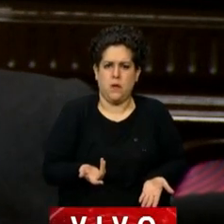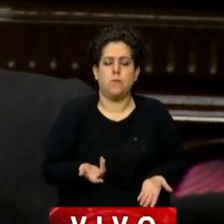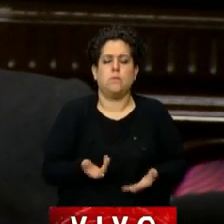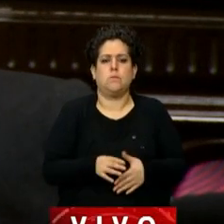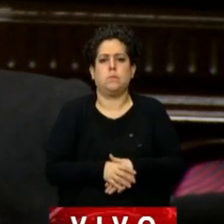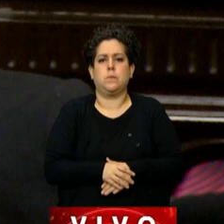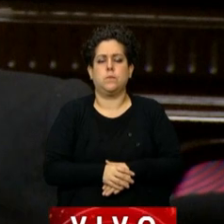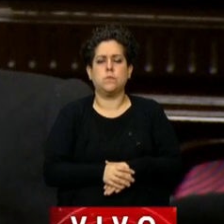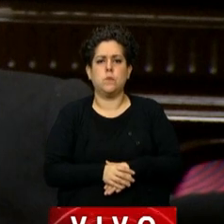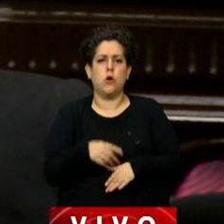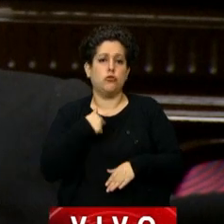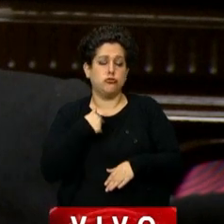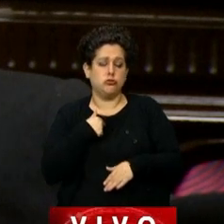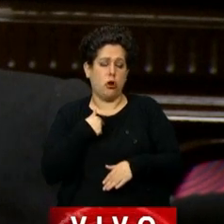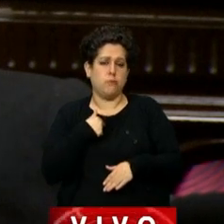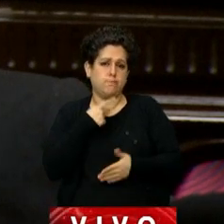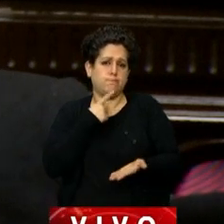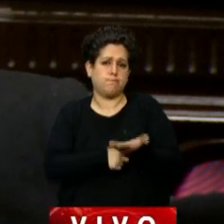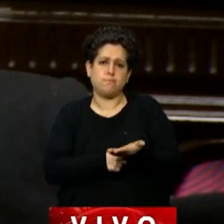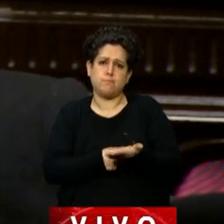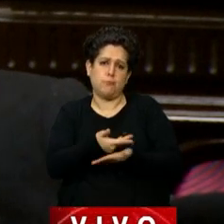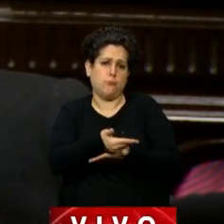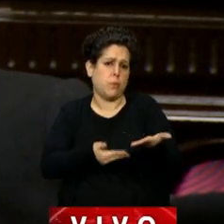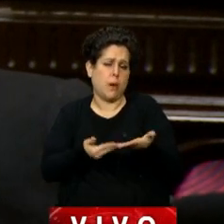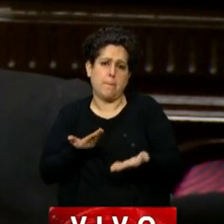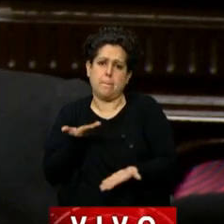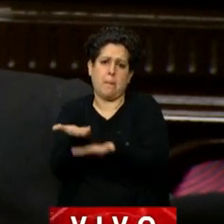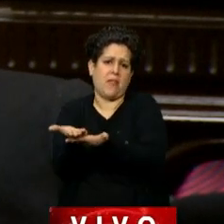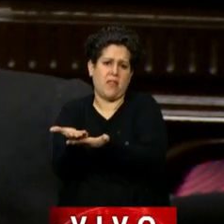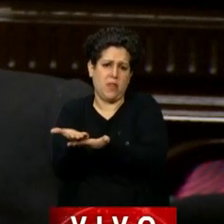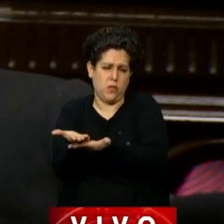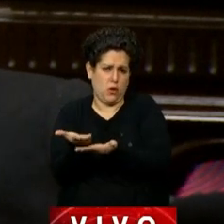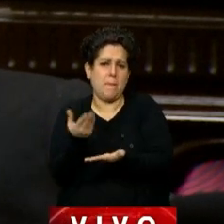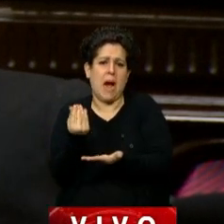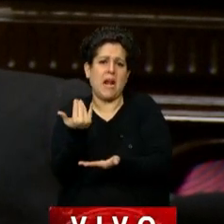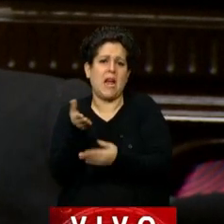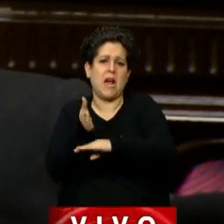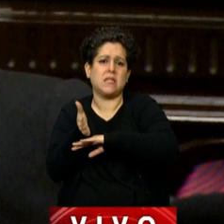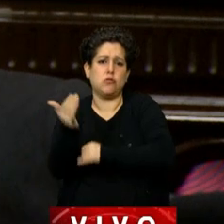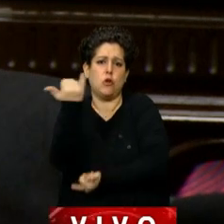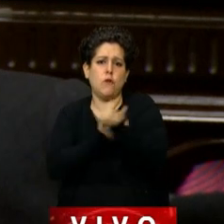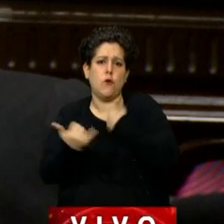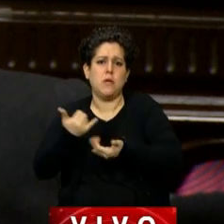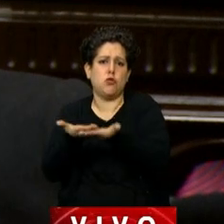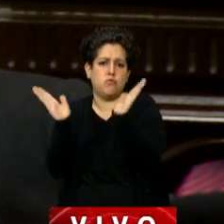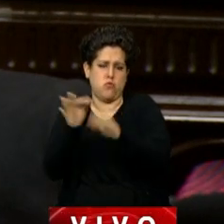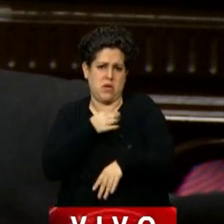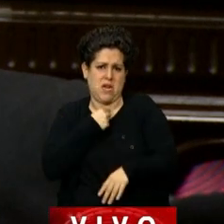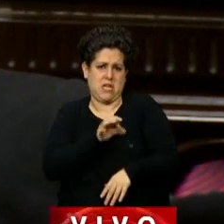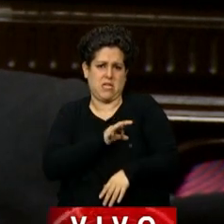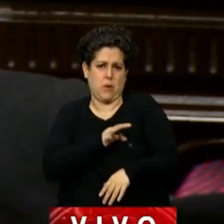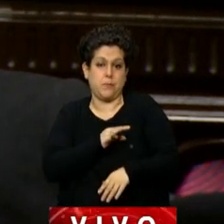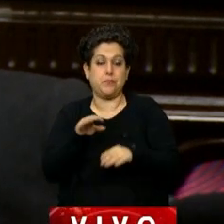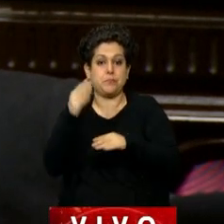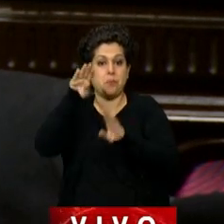Procedí a hacer un pedido bajo el principio de acceso a la información pública. El Ministerio